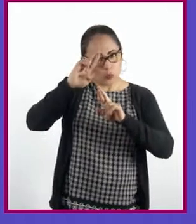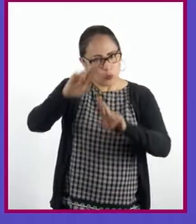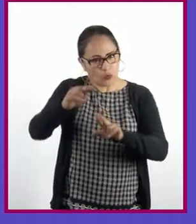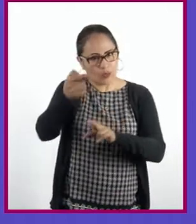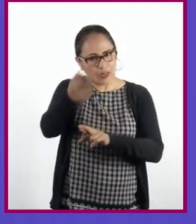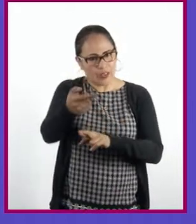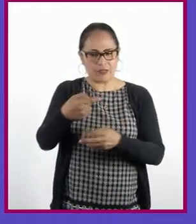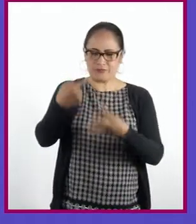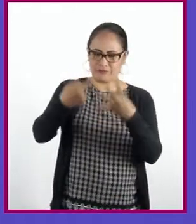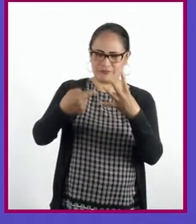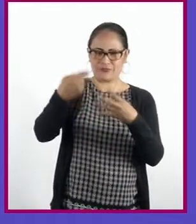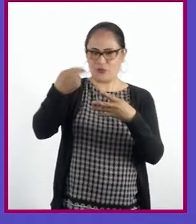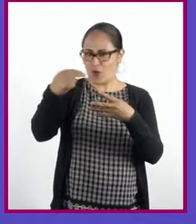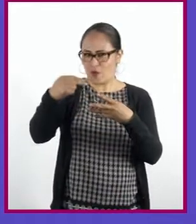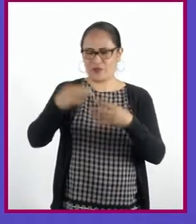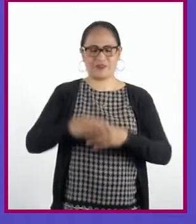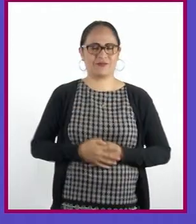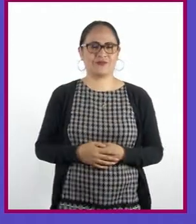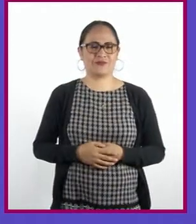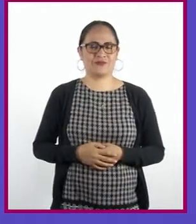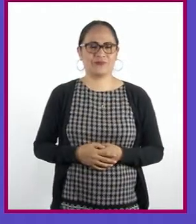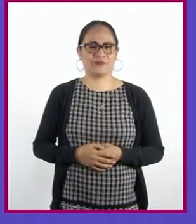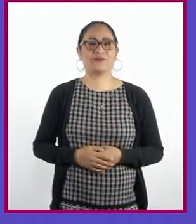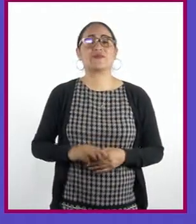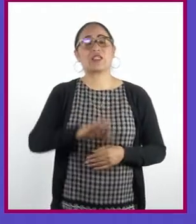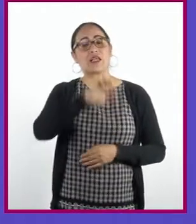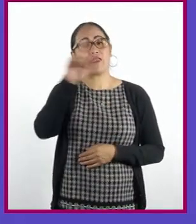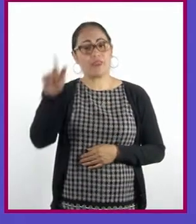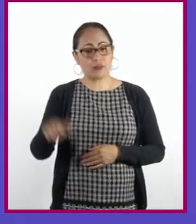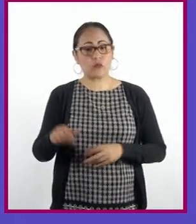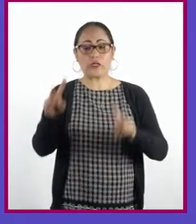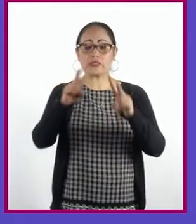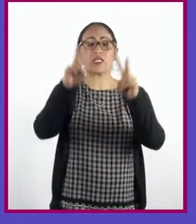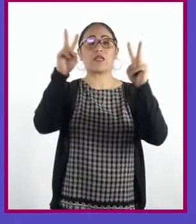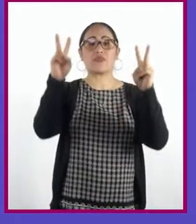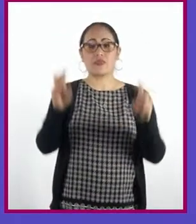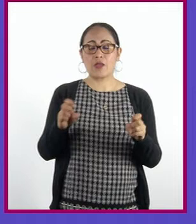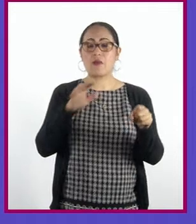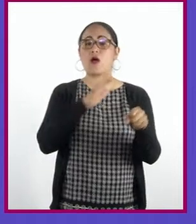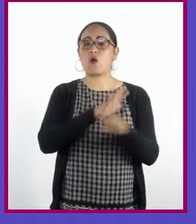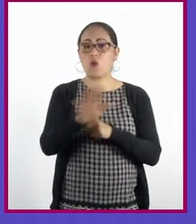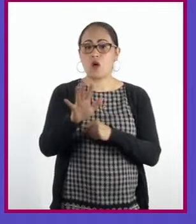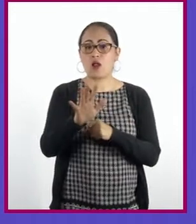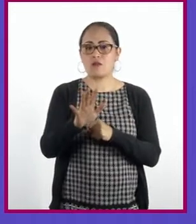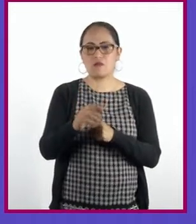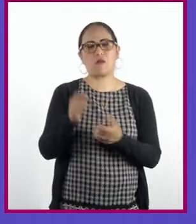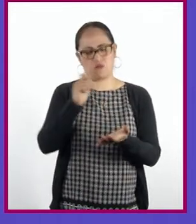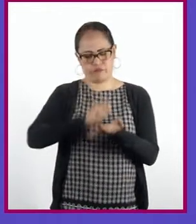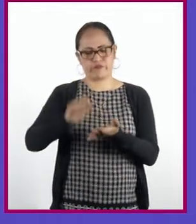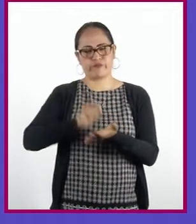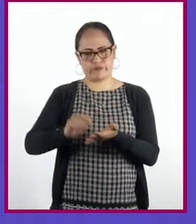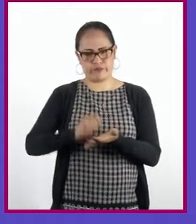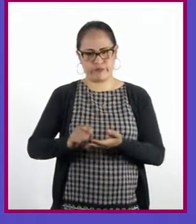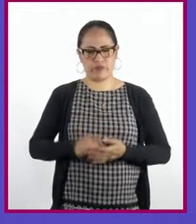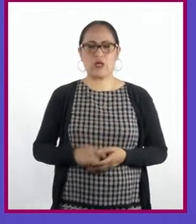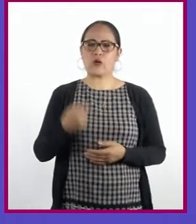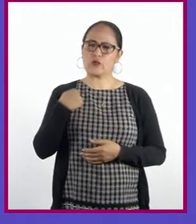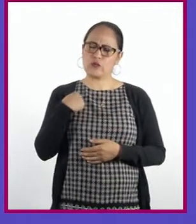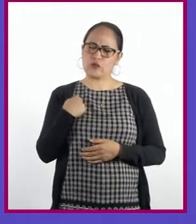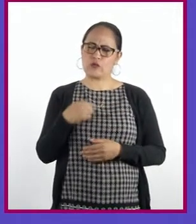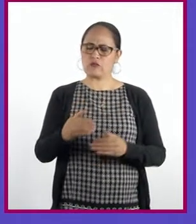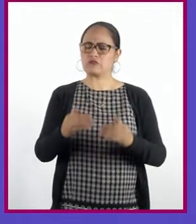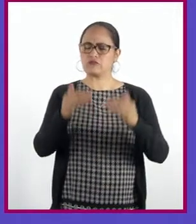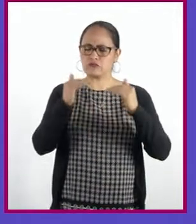fulano, etc. Y a continuación, si se introduce el tema del que se va a tratar la carta. Enseguida, yo colocaría